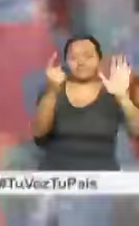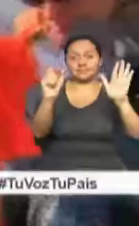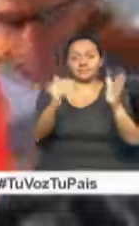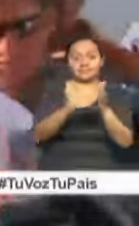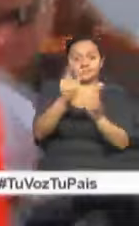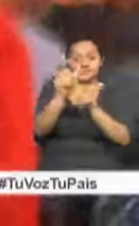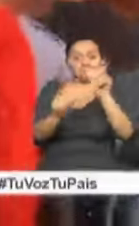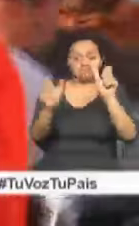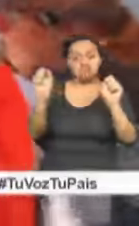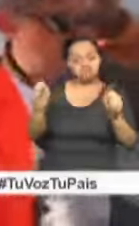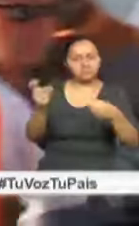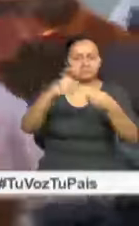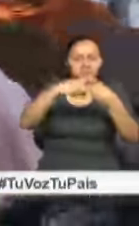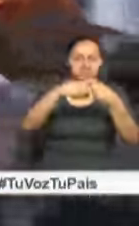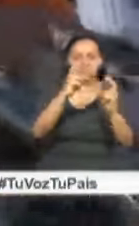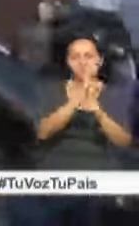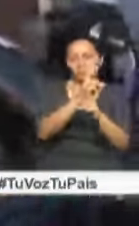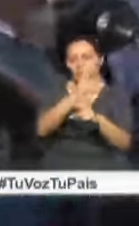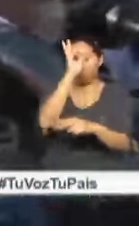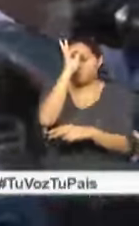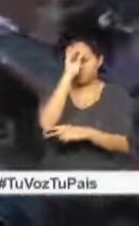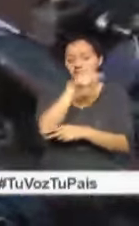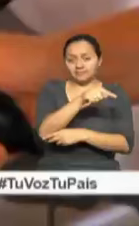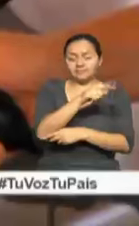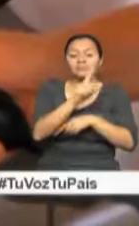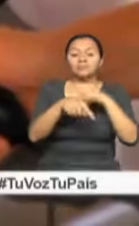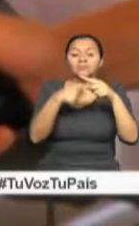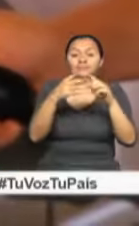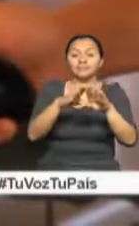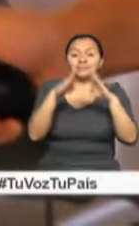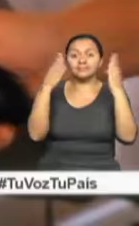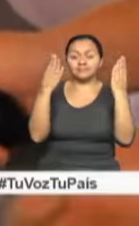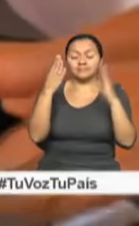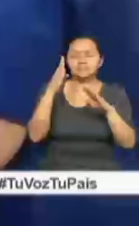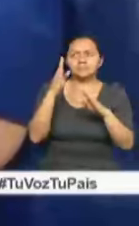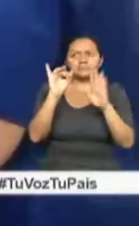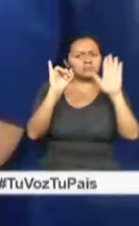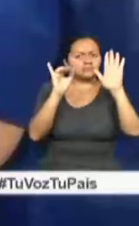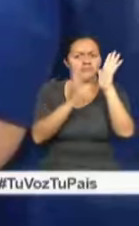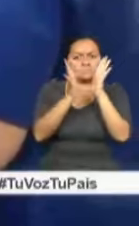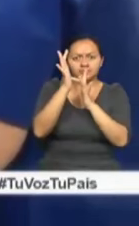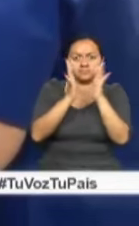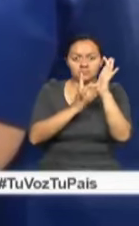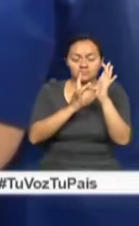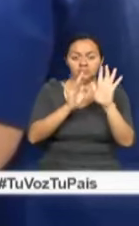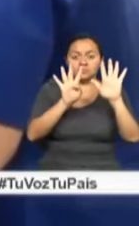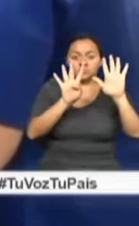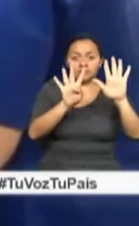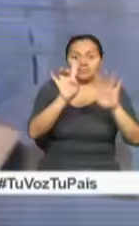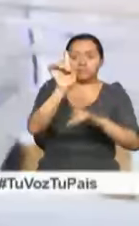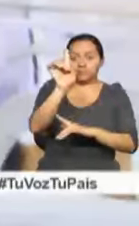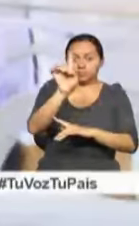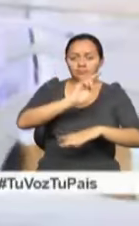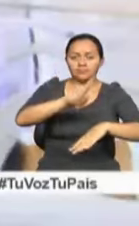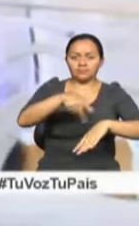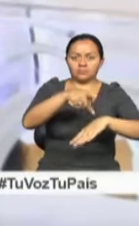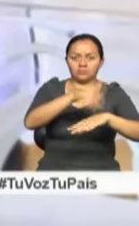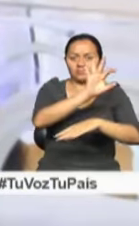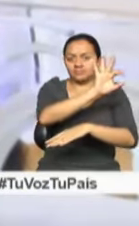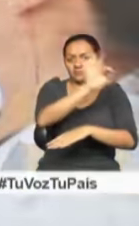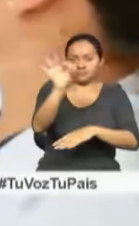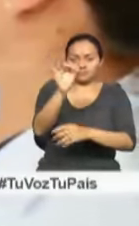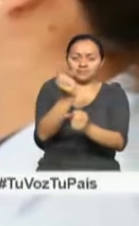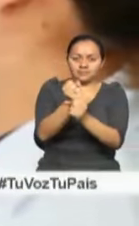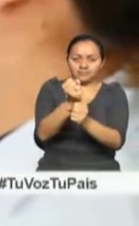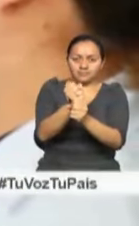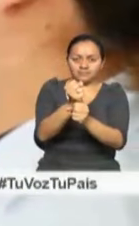nuevo centro está prevista para el mes de abril, en donde trabajarán 91 profesionales de la salud, 19 médicos generales, 8